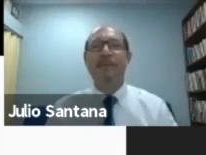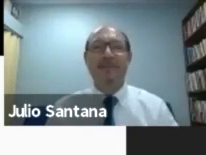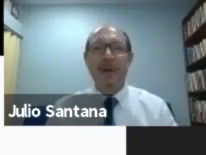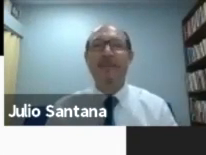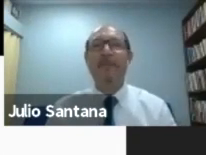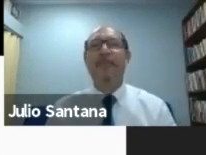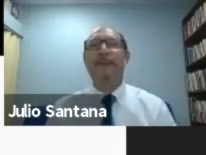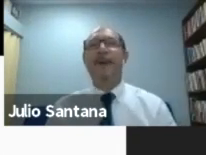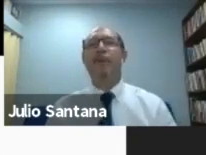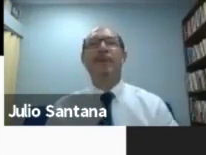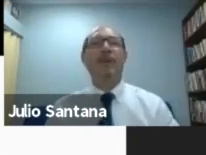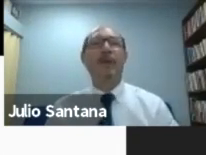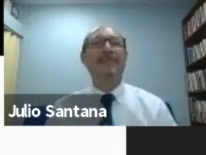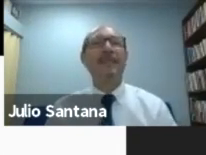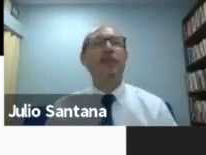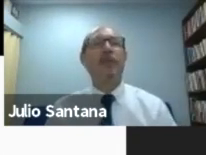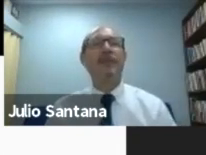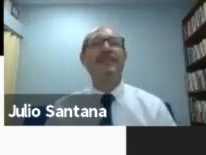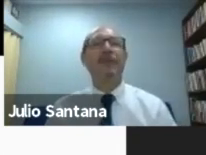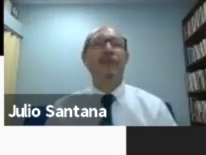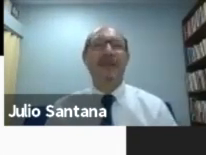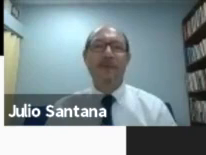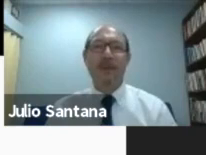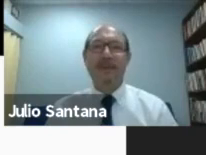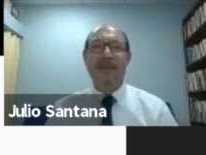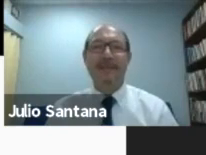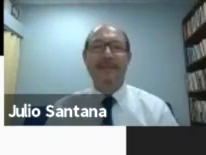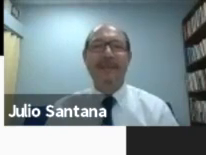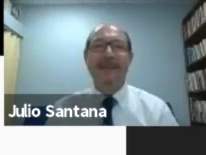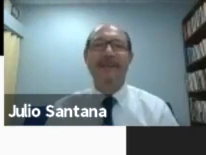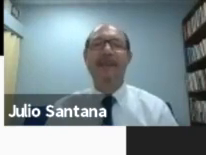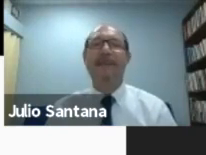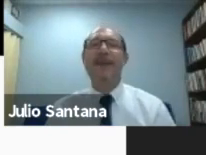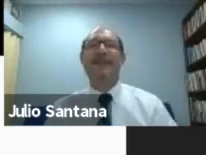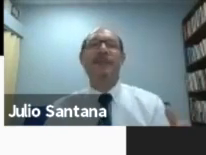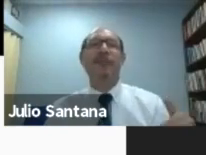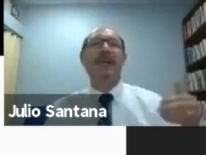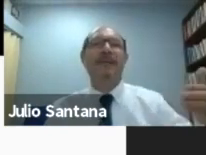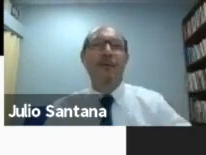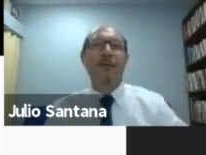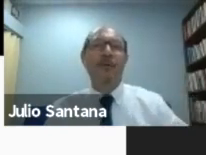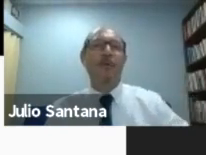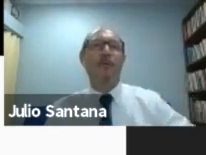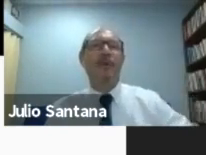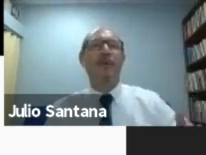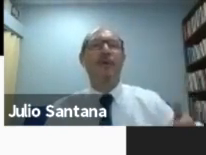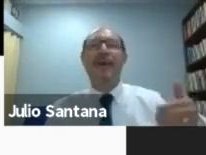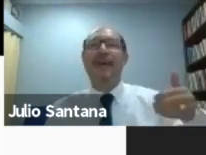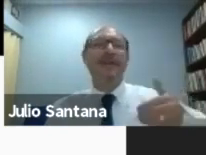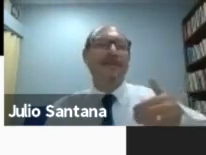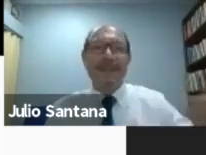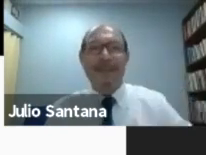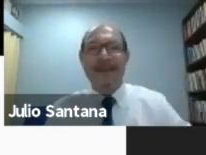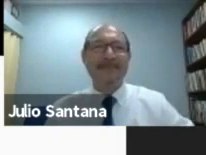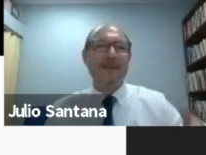Teams, WhatsApp, monitoreo de síntomas utilizando teléfonos inteligentes, servicios telefónicos, como ocurrió